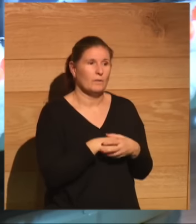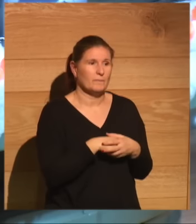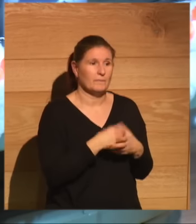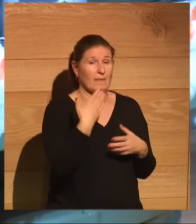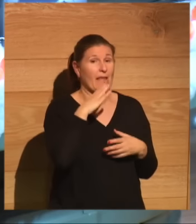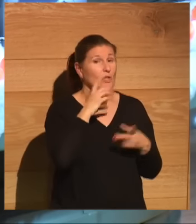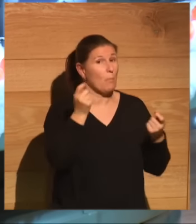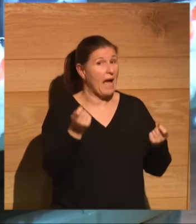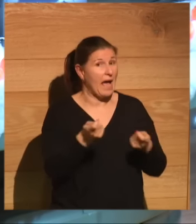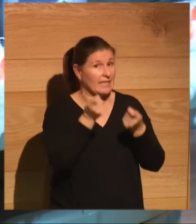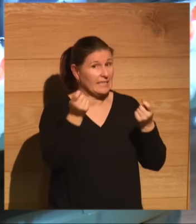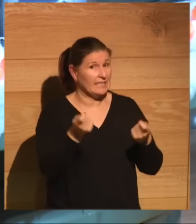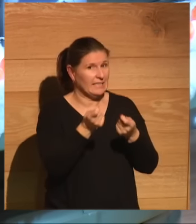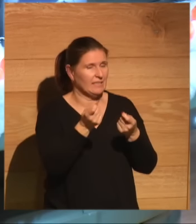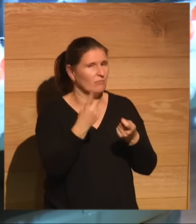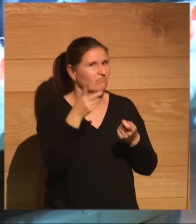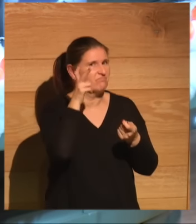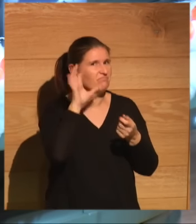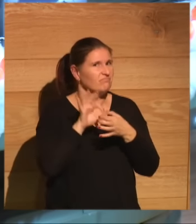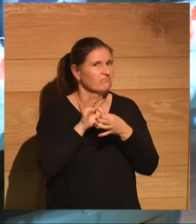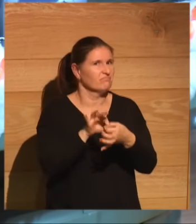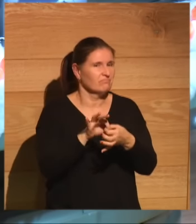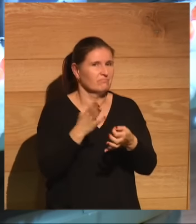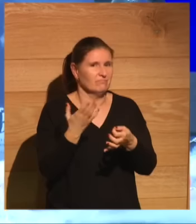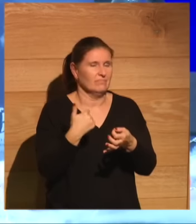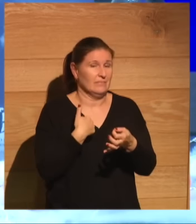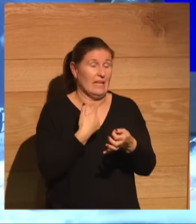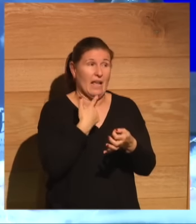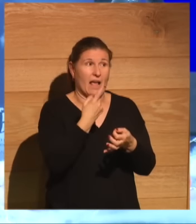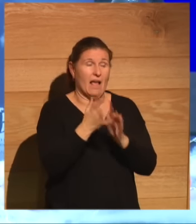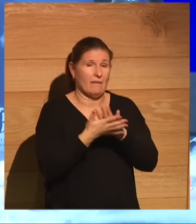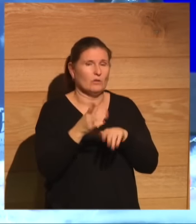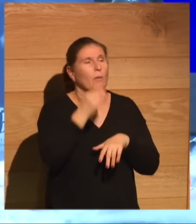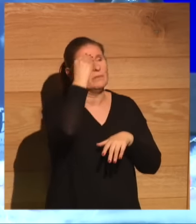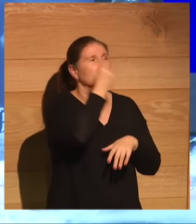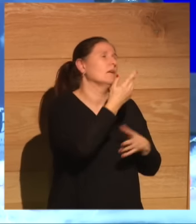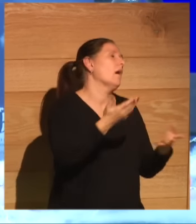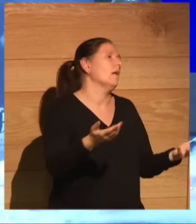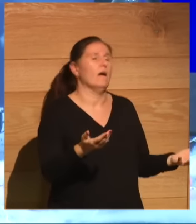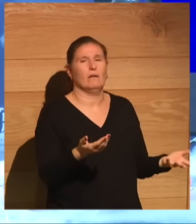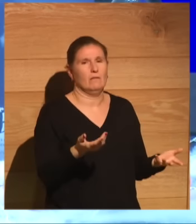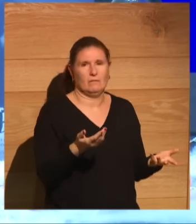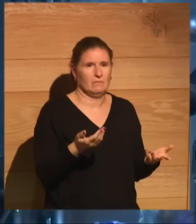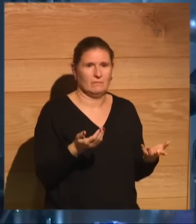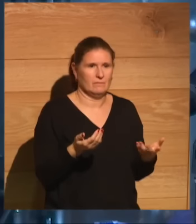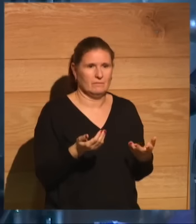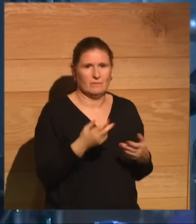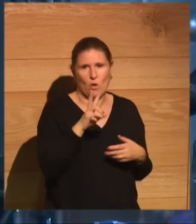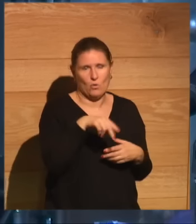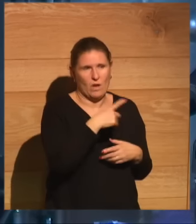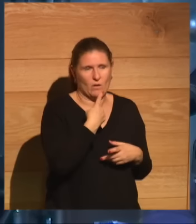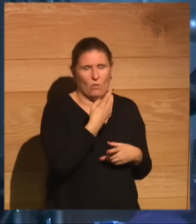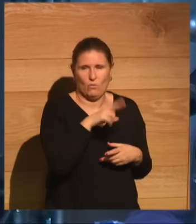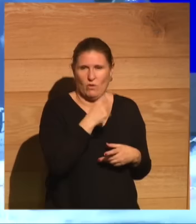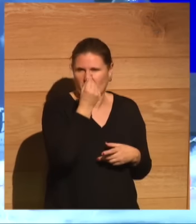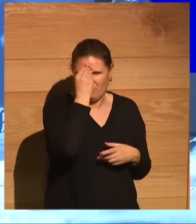ha dicho marketing, ha dicho Rodrigo marketing, por eso que vamos, me lo he sugerido. Yo no estaba pensando en dinero, por Dios. No, nunca ha pasado eso. No. ¿Qué ibas a